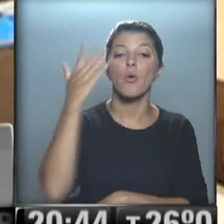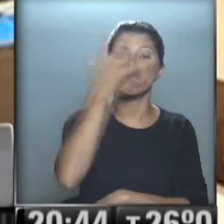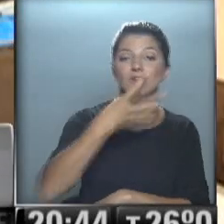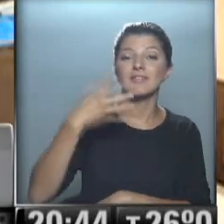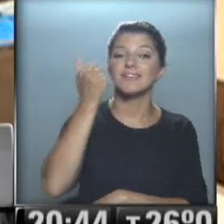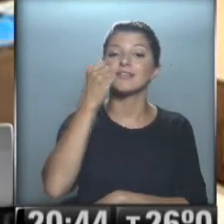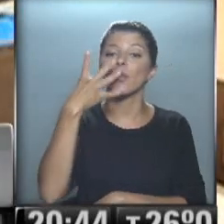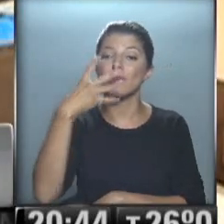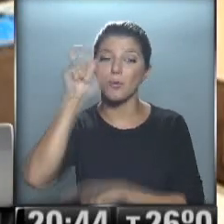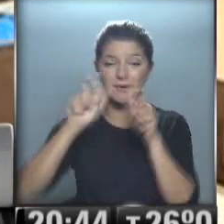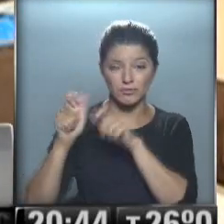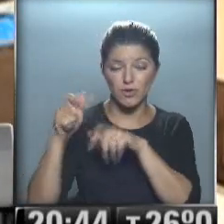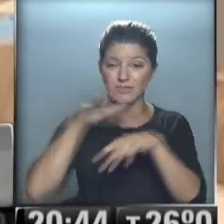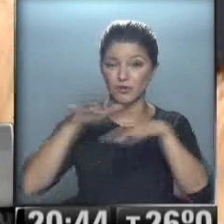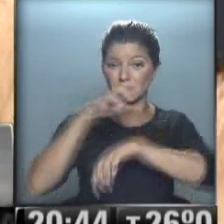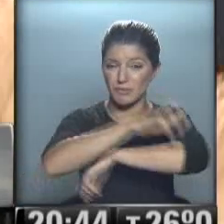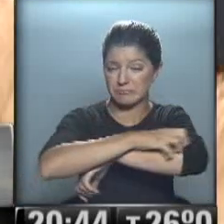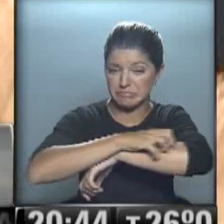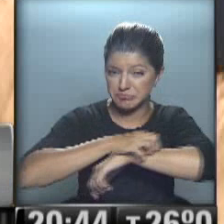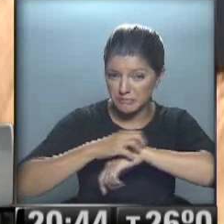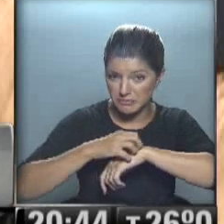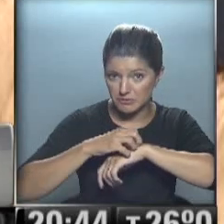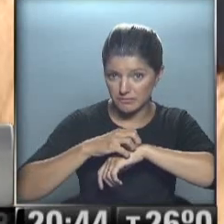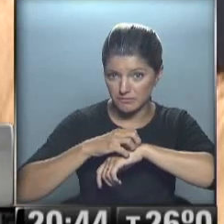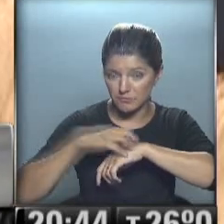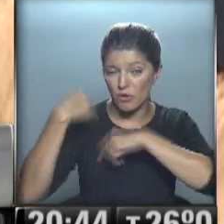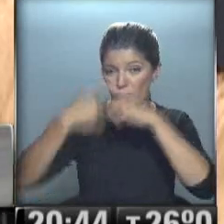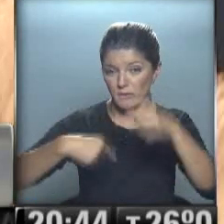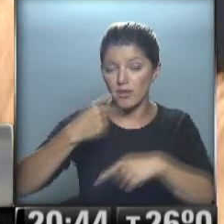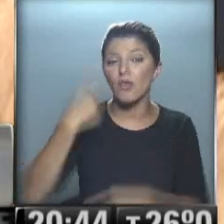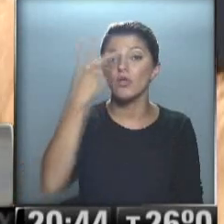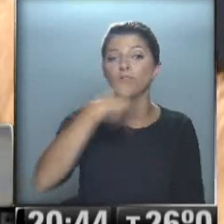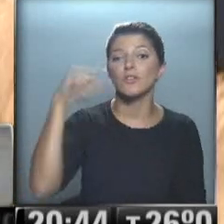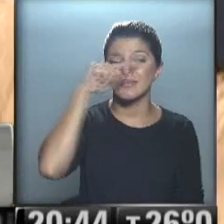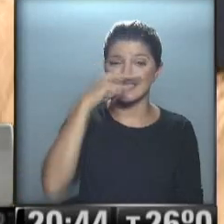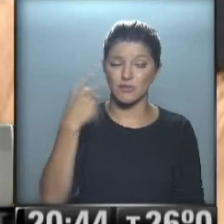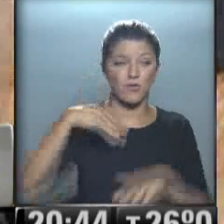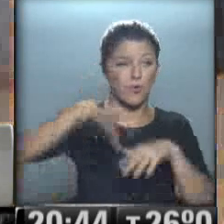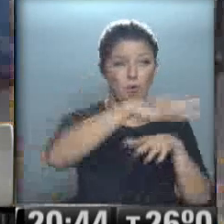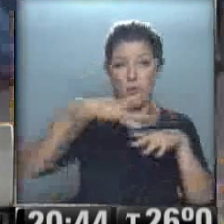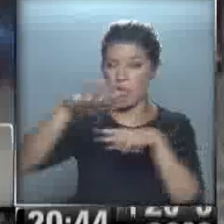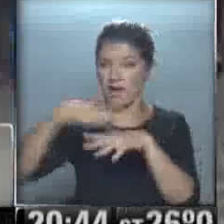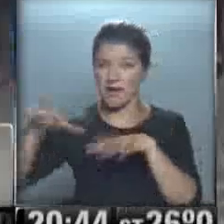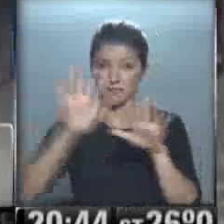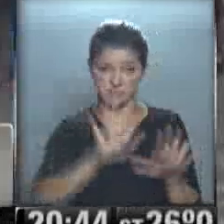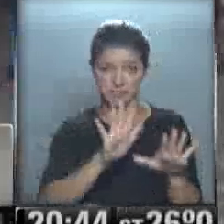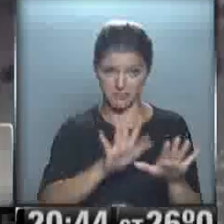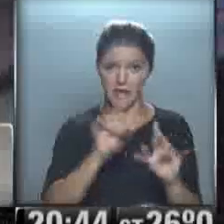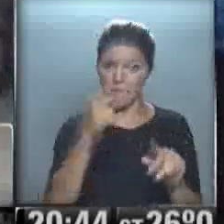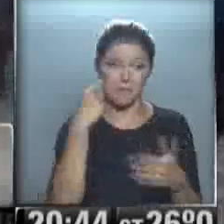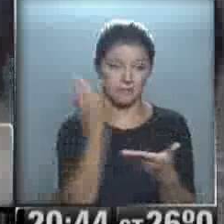146.464 personas en situación de extrema vulnerabilidad en 271 campos de desplazados donde